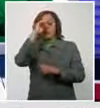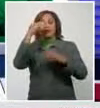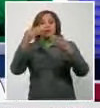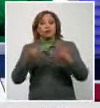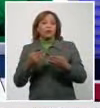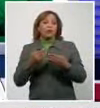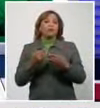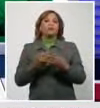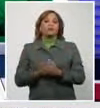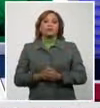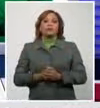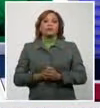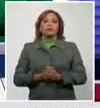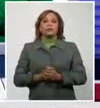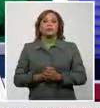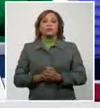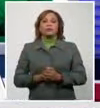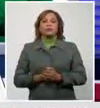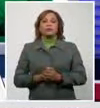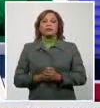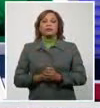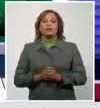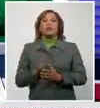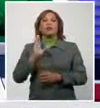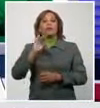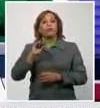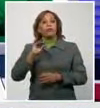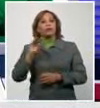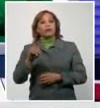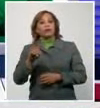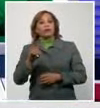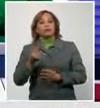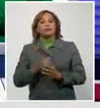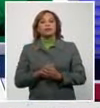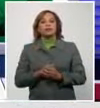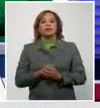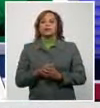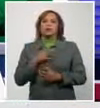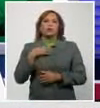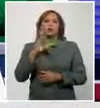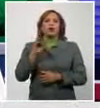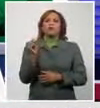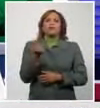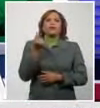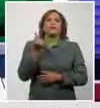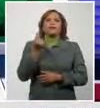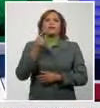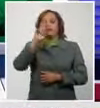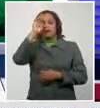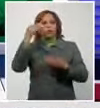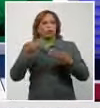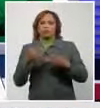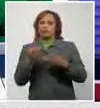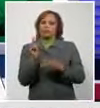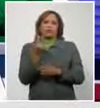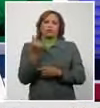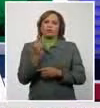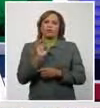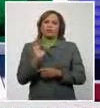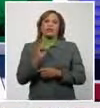pasen, y cuando yo digo eso, no me refiero no solo a los de salud pública, sino a